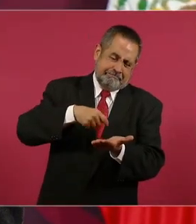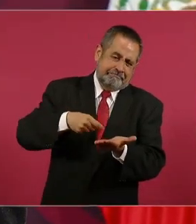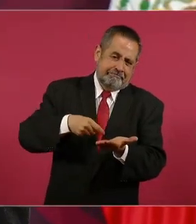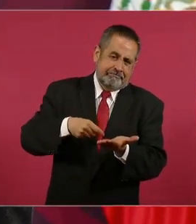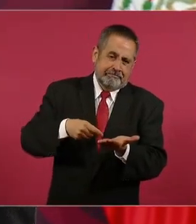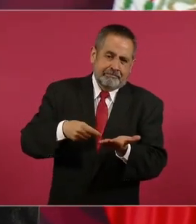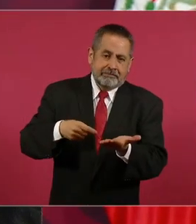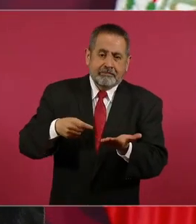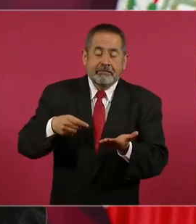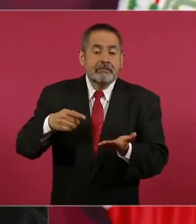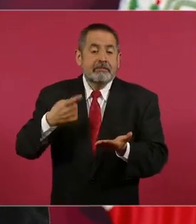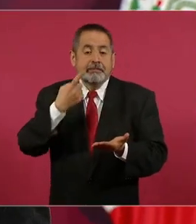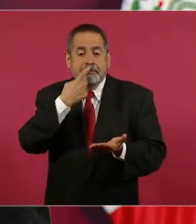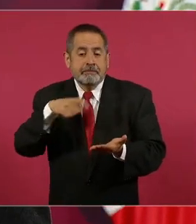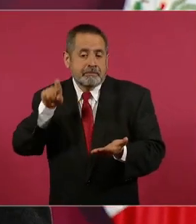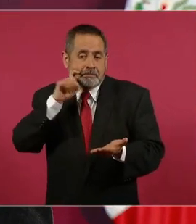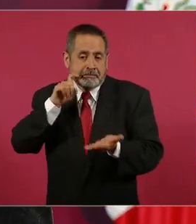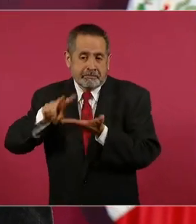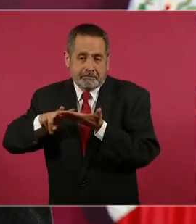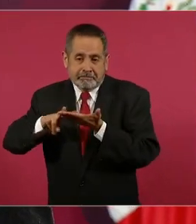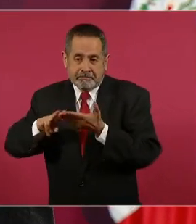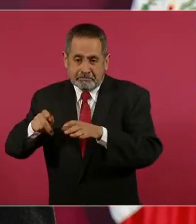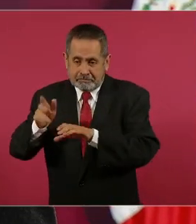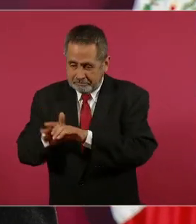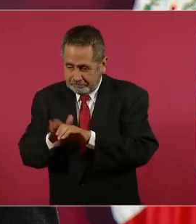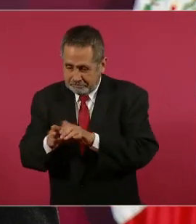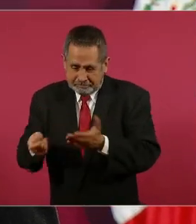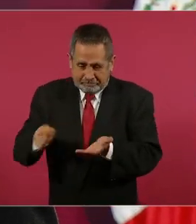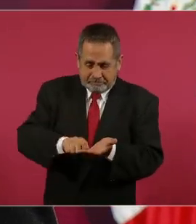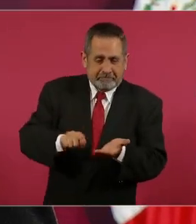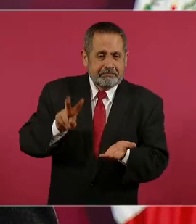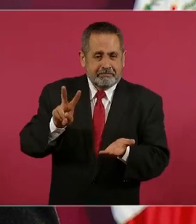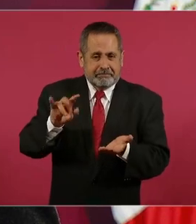Y la salsa de tomate es vitamina.